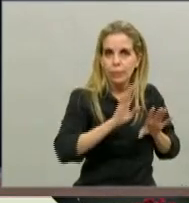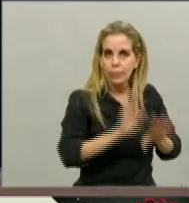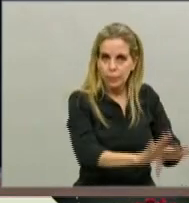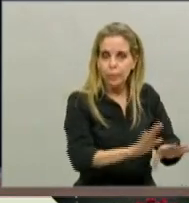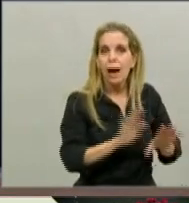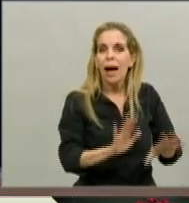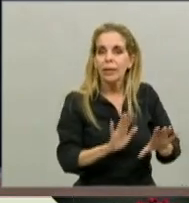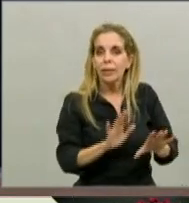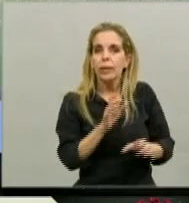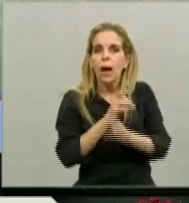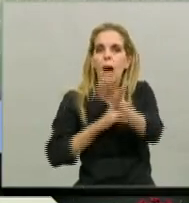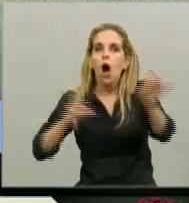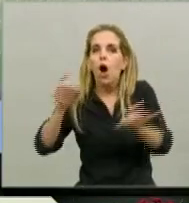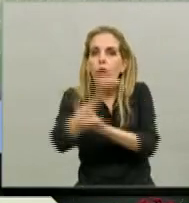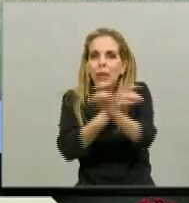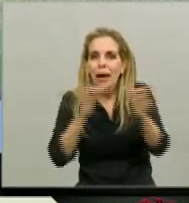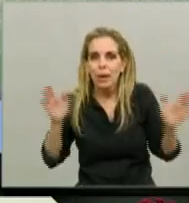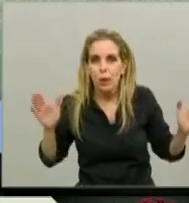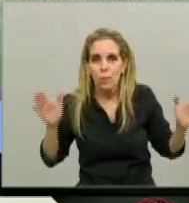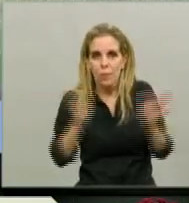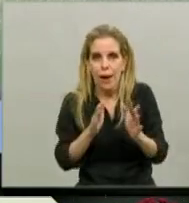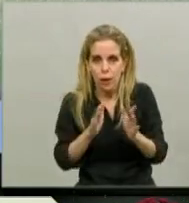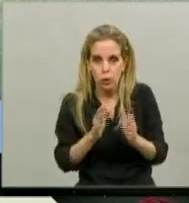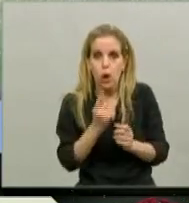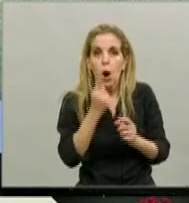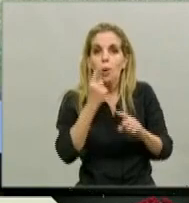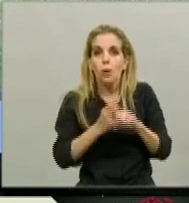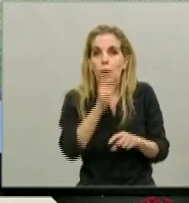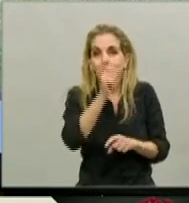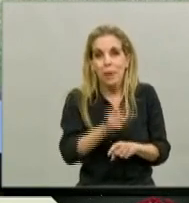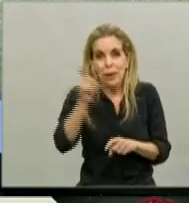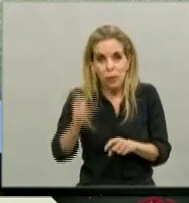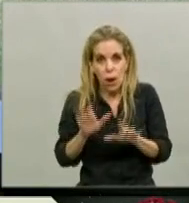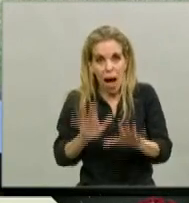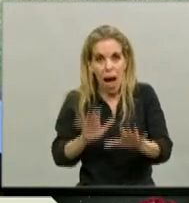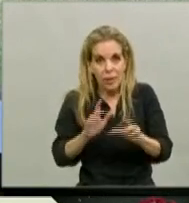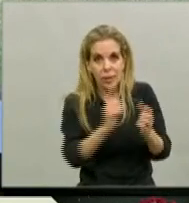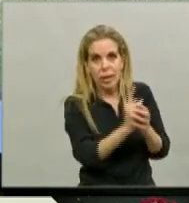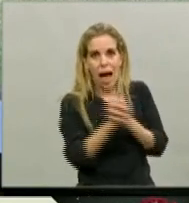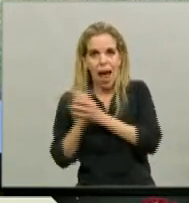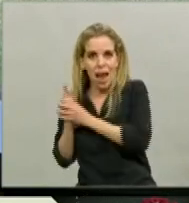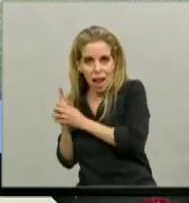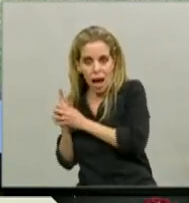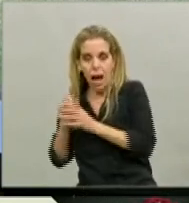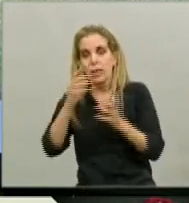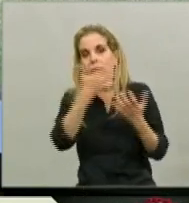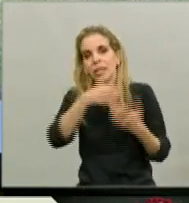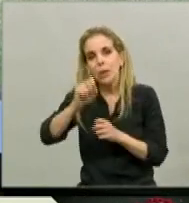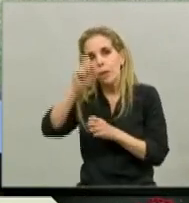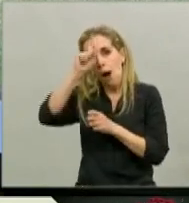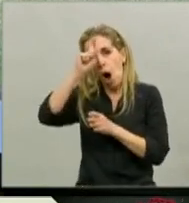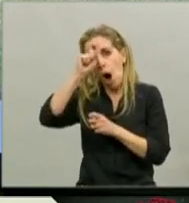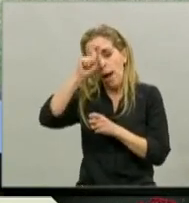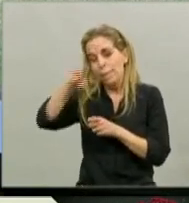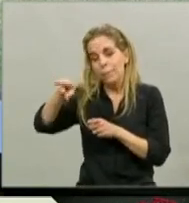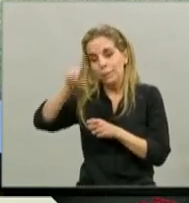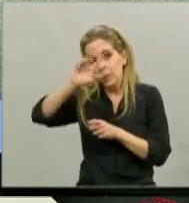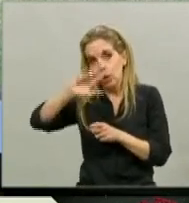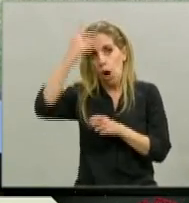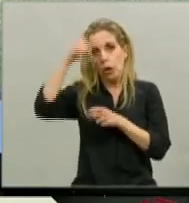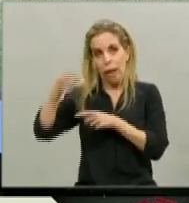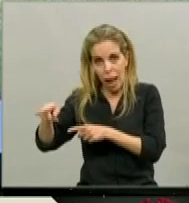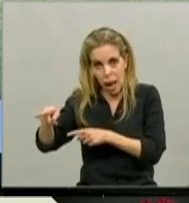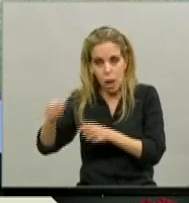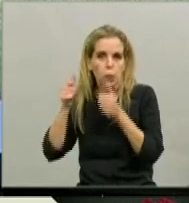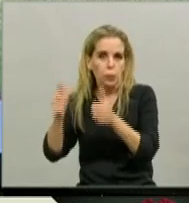la cadena de contagio. Cada una de estas personas que aislamos es una menos que está en la calle contagiando. Esto funcionó muy,